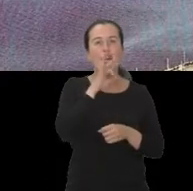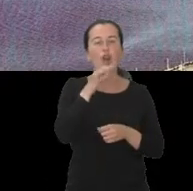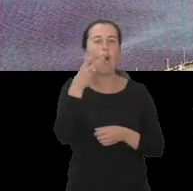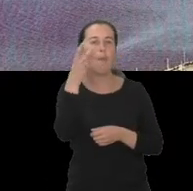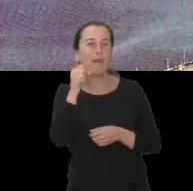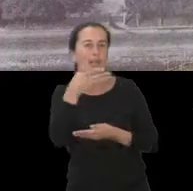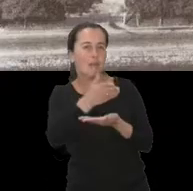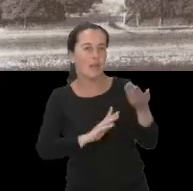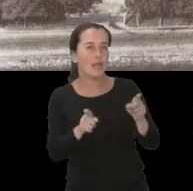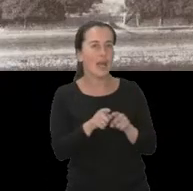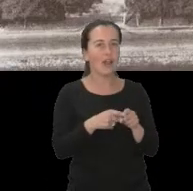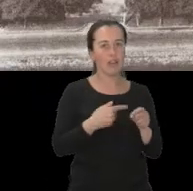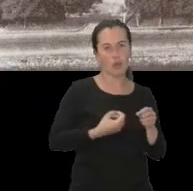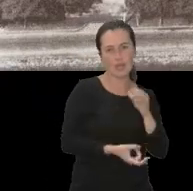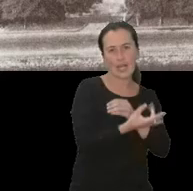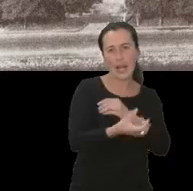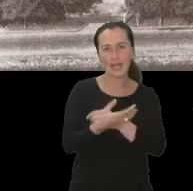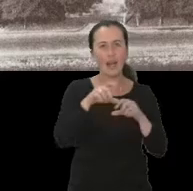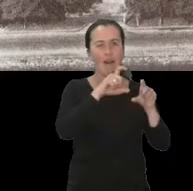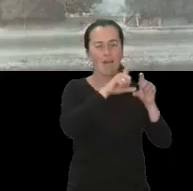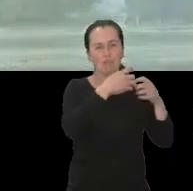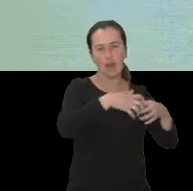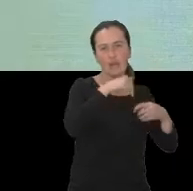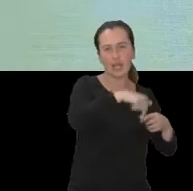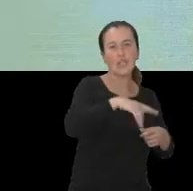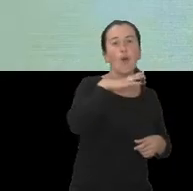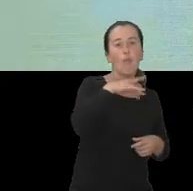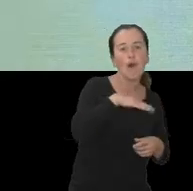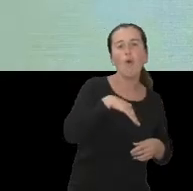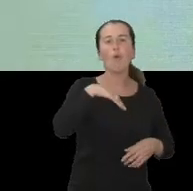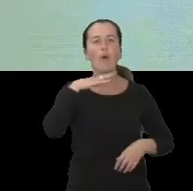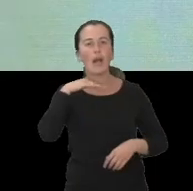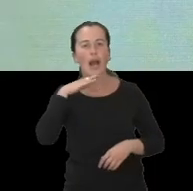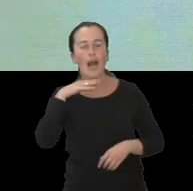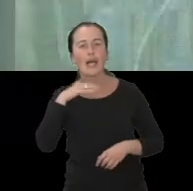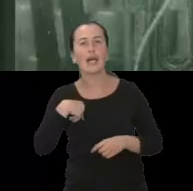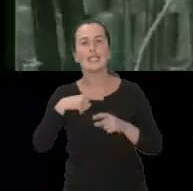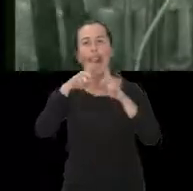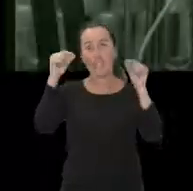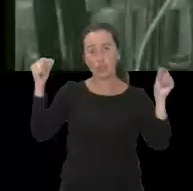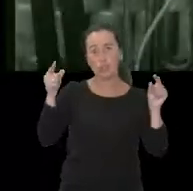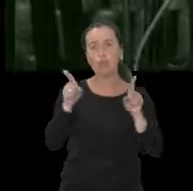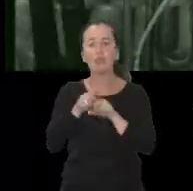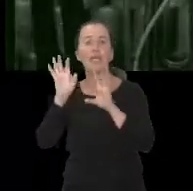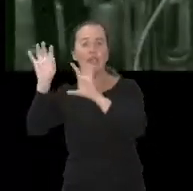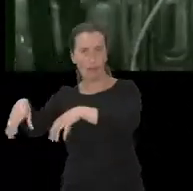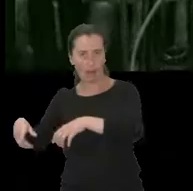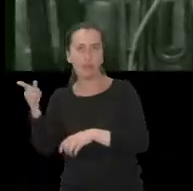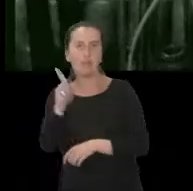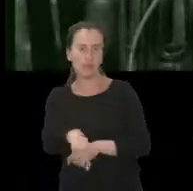XX fábricas de conserva en Bueu, Cangas, Avilés, Asturias y Barbate,